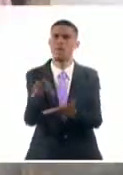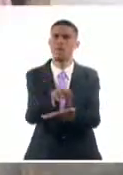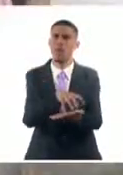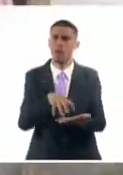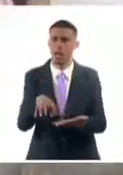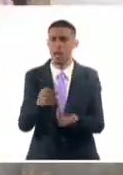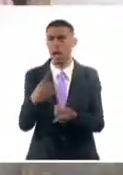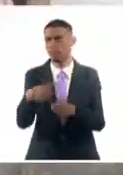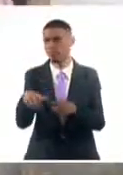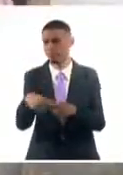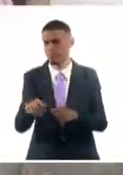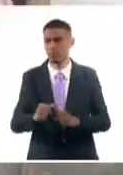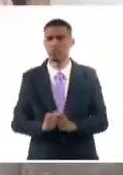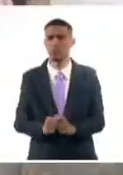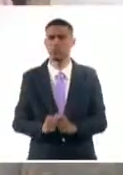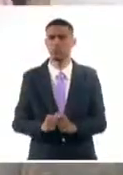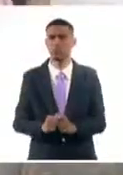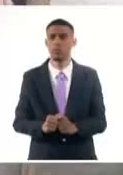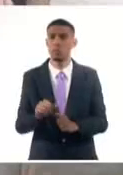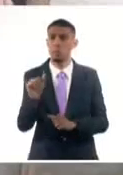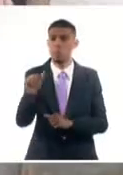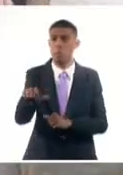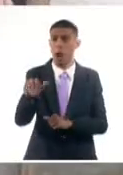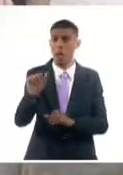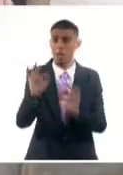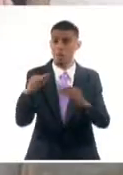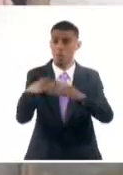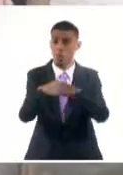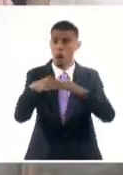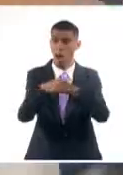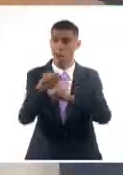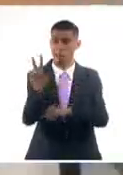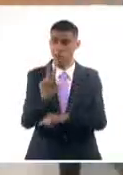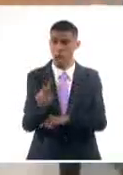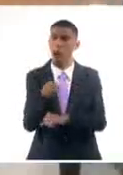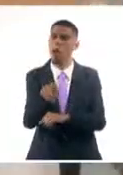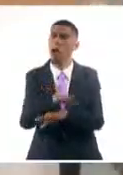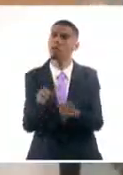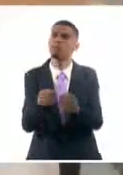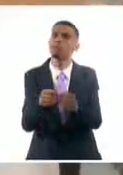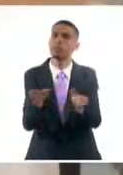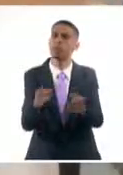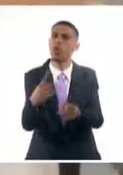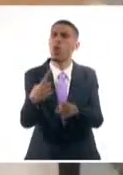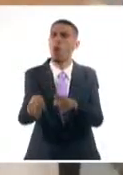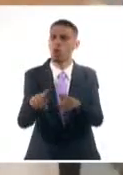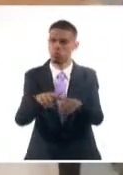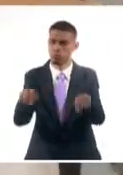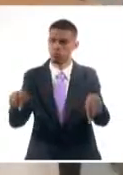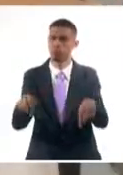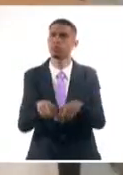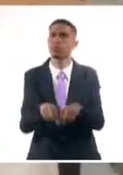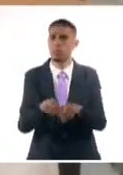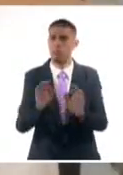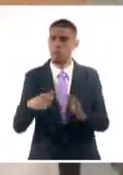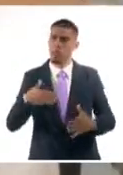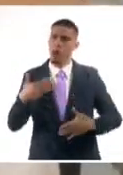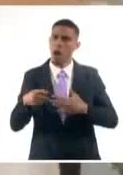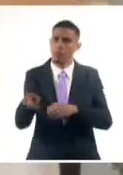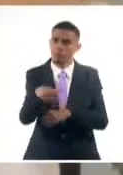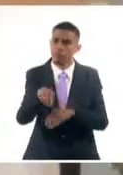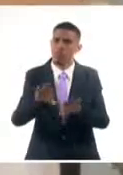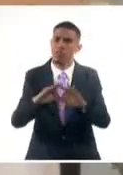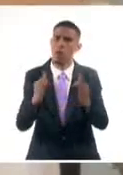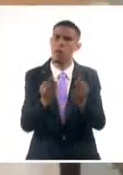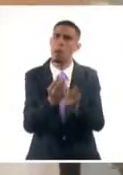eventos El conocido parque almendares tiene previsto la reinauguración de otros espacios para el disfrute de la población que